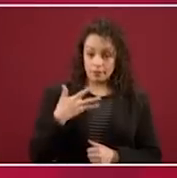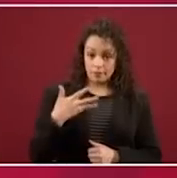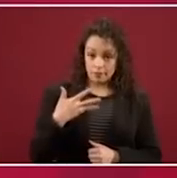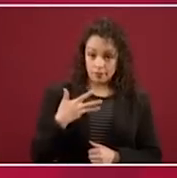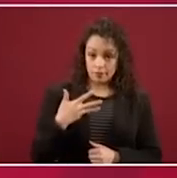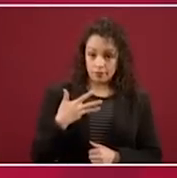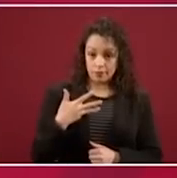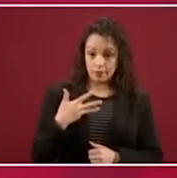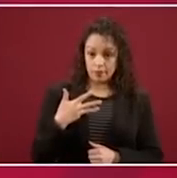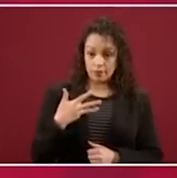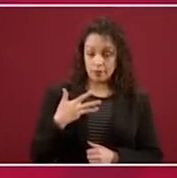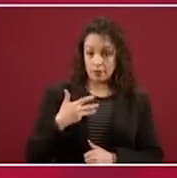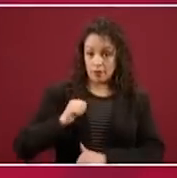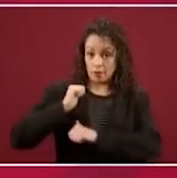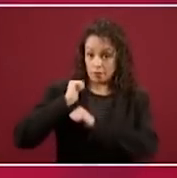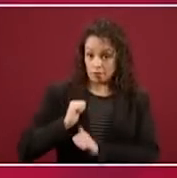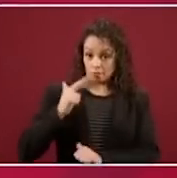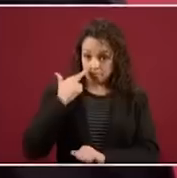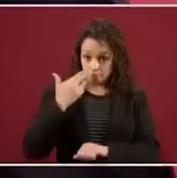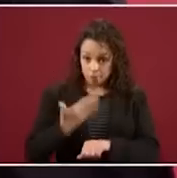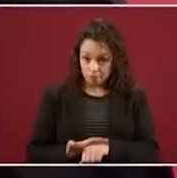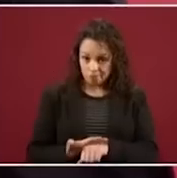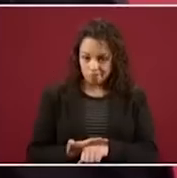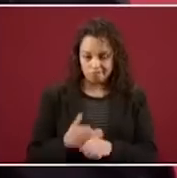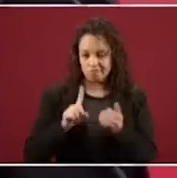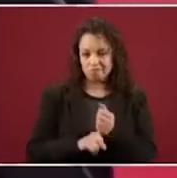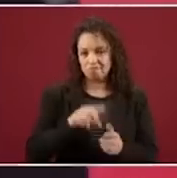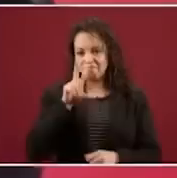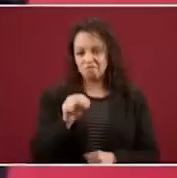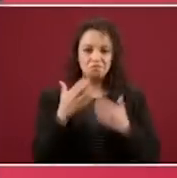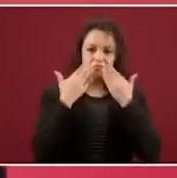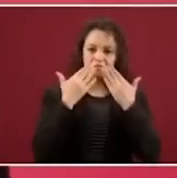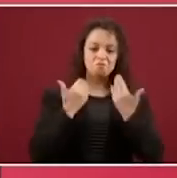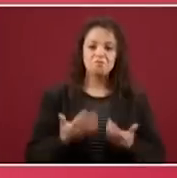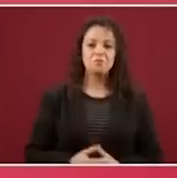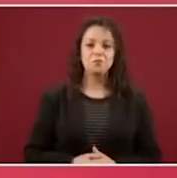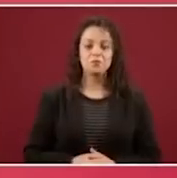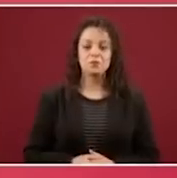una autoridad responsable, o sea, que